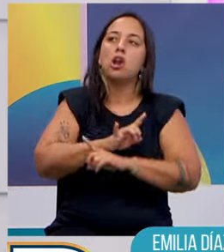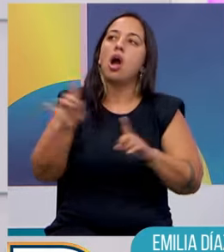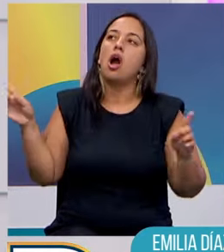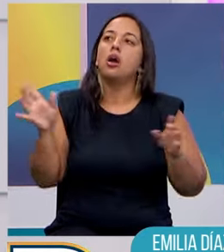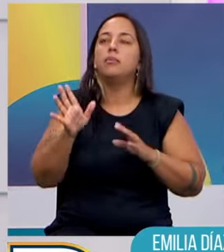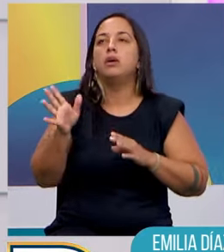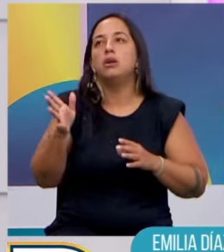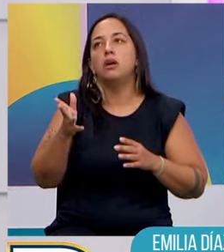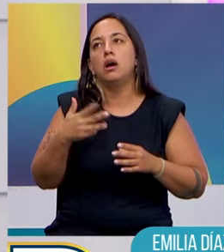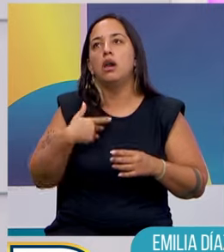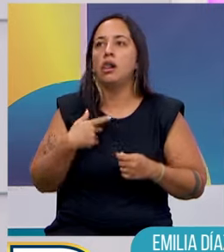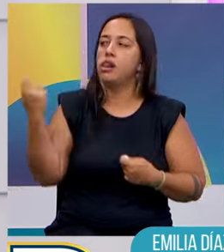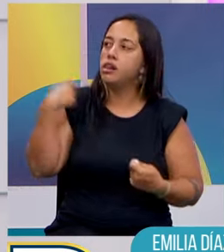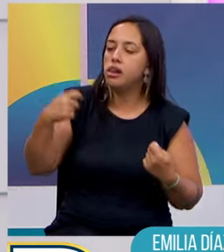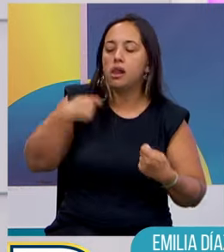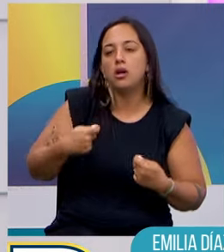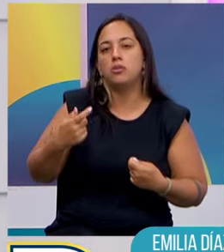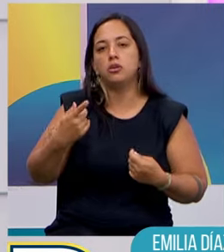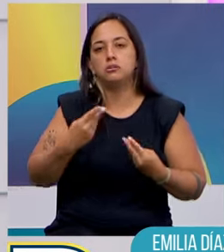mundo, ¿viste?, masoquista, pero sí